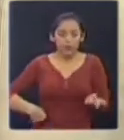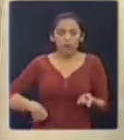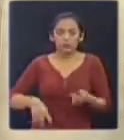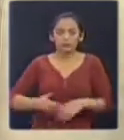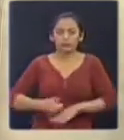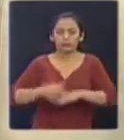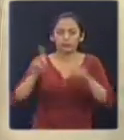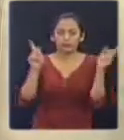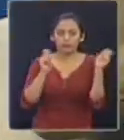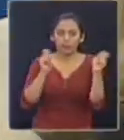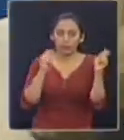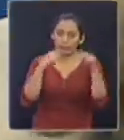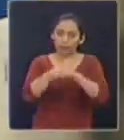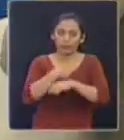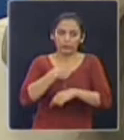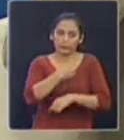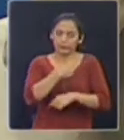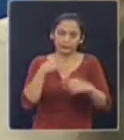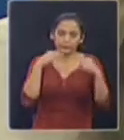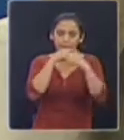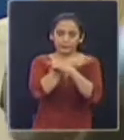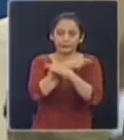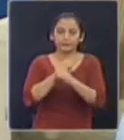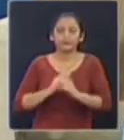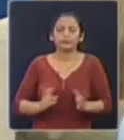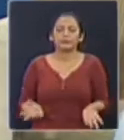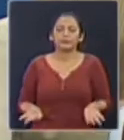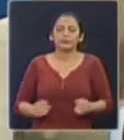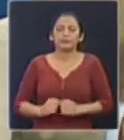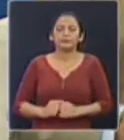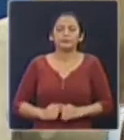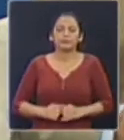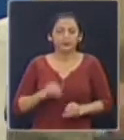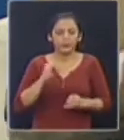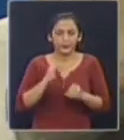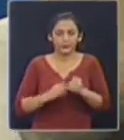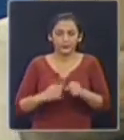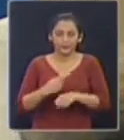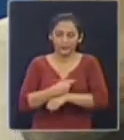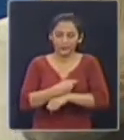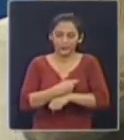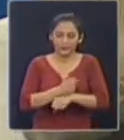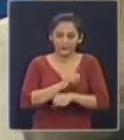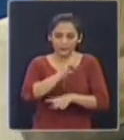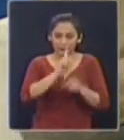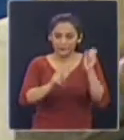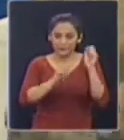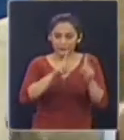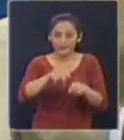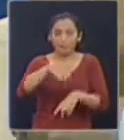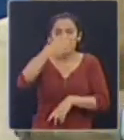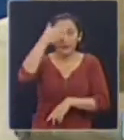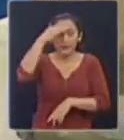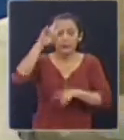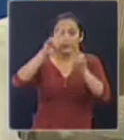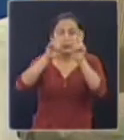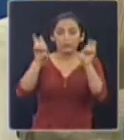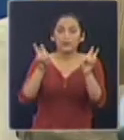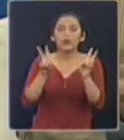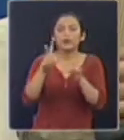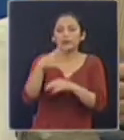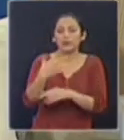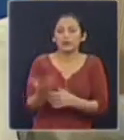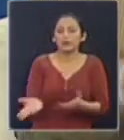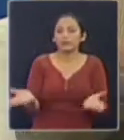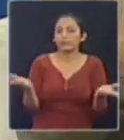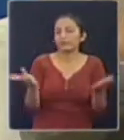previsto. En los últimos segundos de esta entrevista, doctora, usted ha estado muy vinculada al tema de la educación, este concurso de